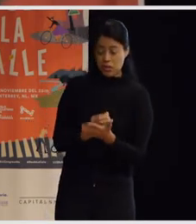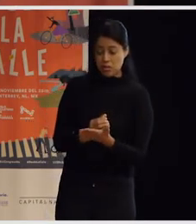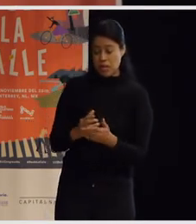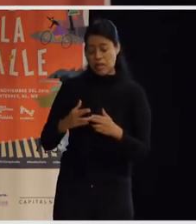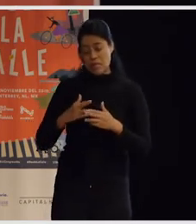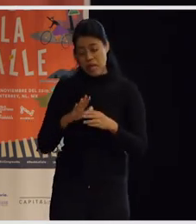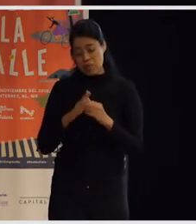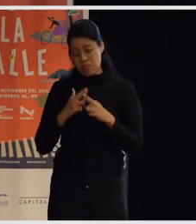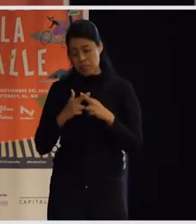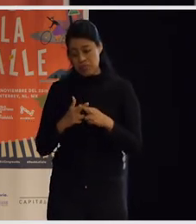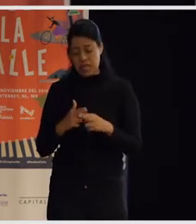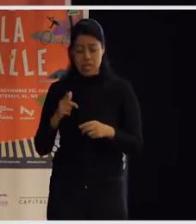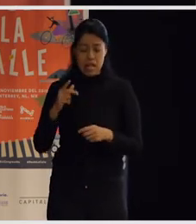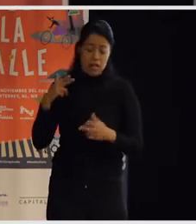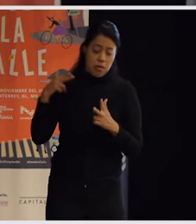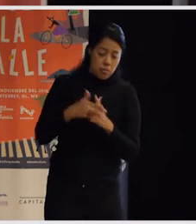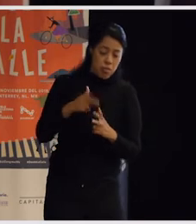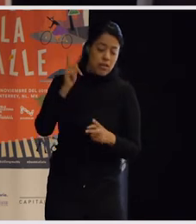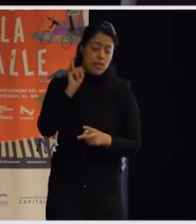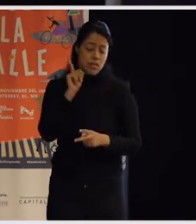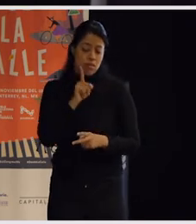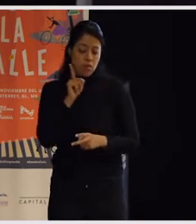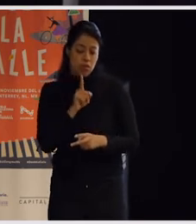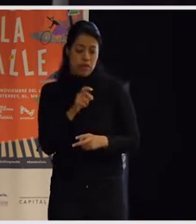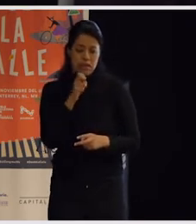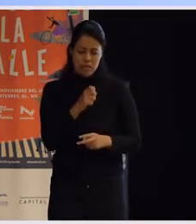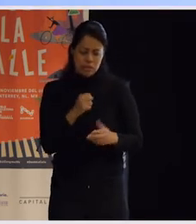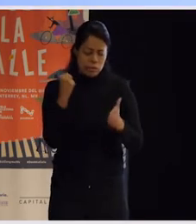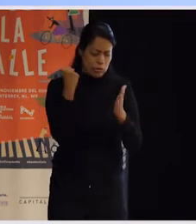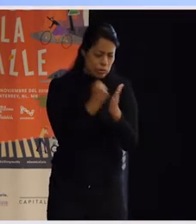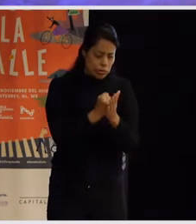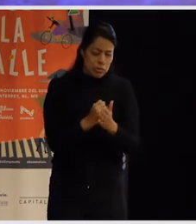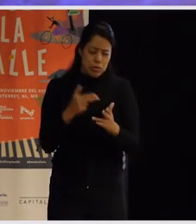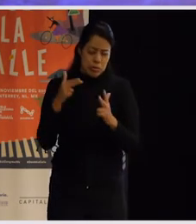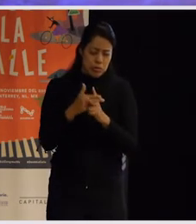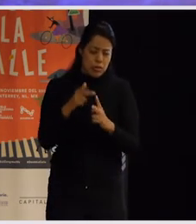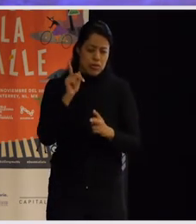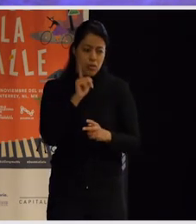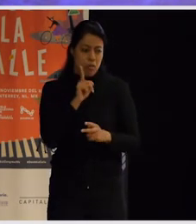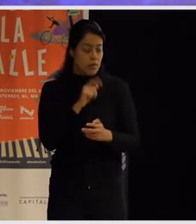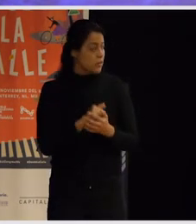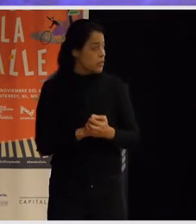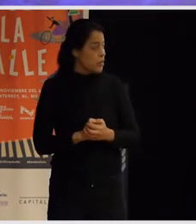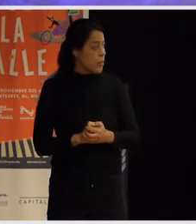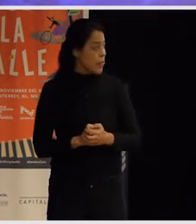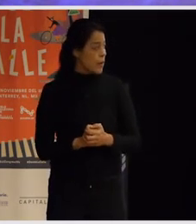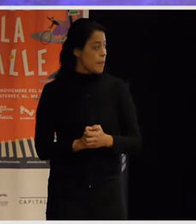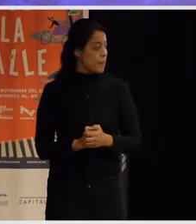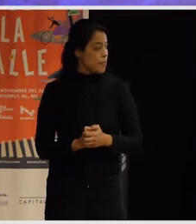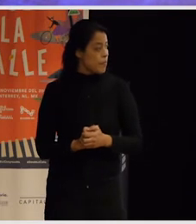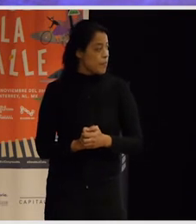se llena llena de feminicidios y que tiene todo este estigma no y obviamente traigo mi peppers primitiva